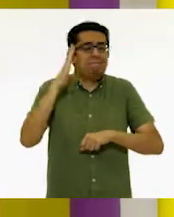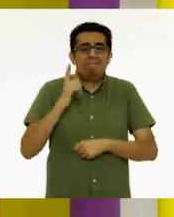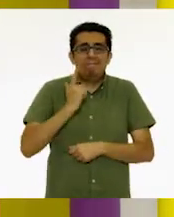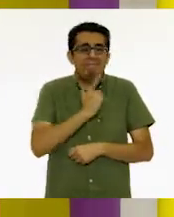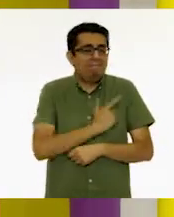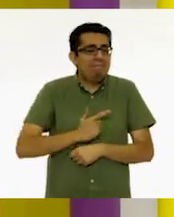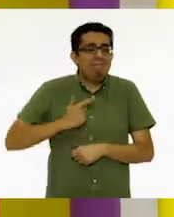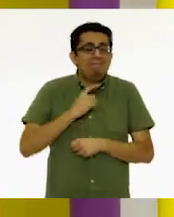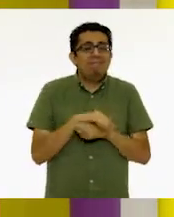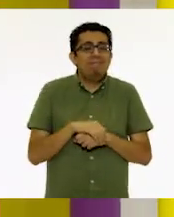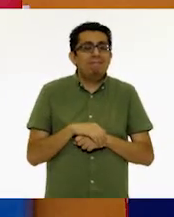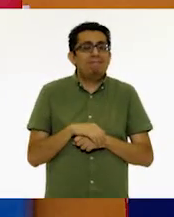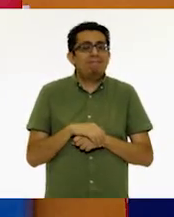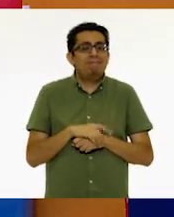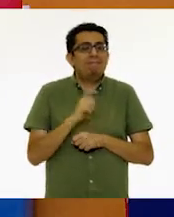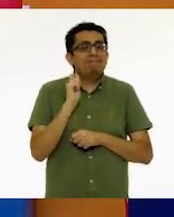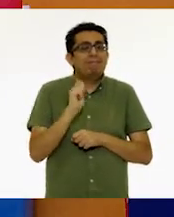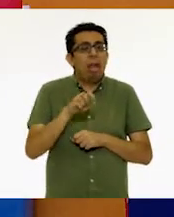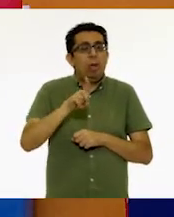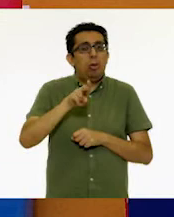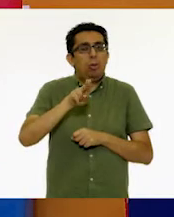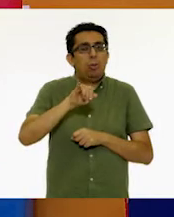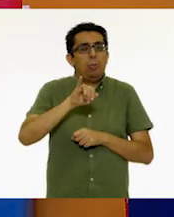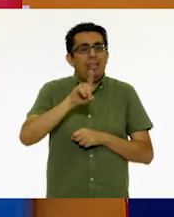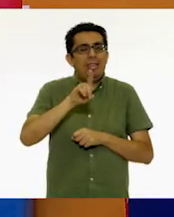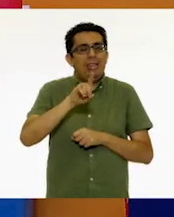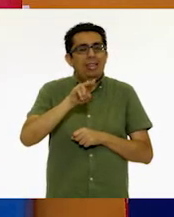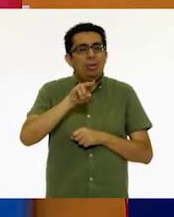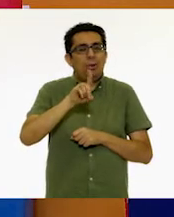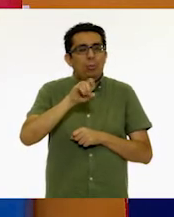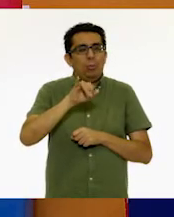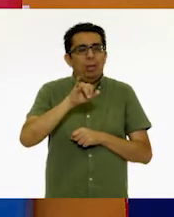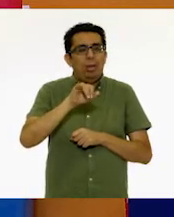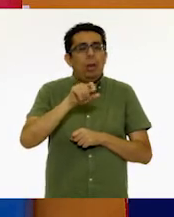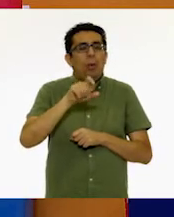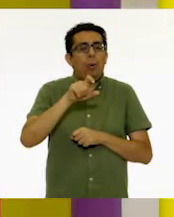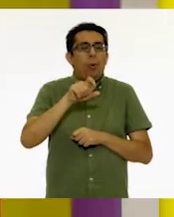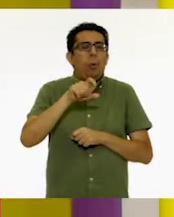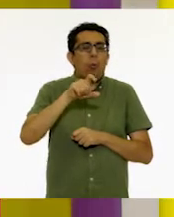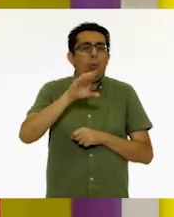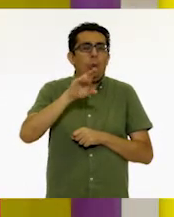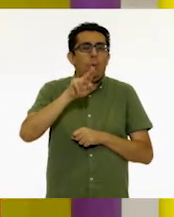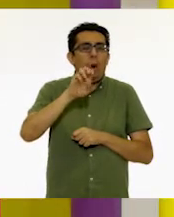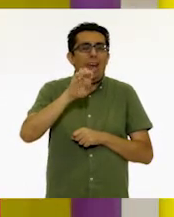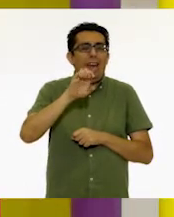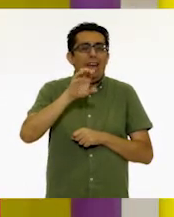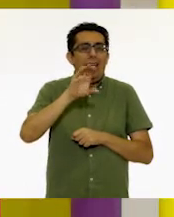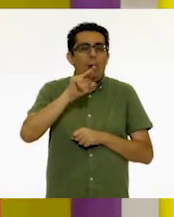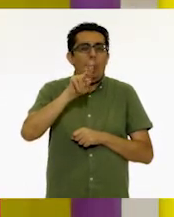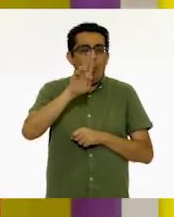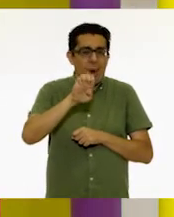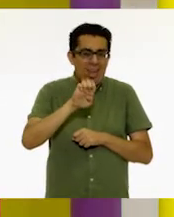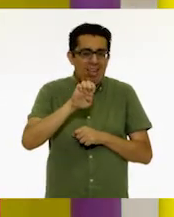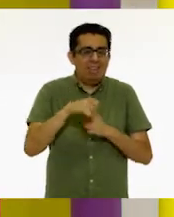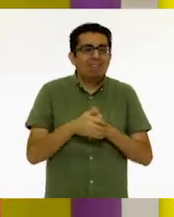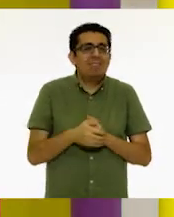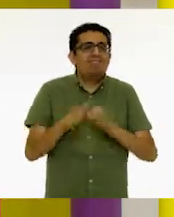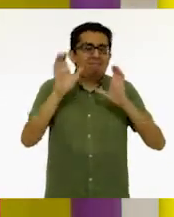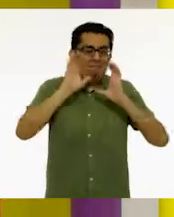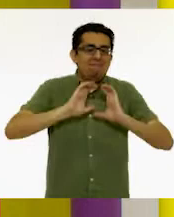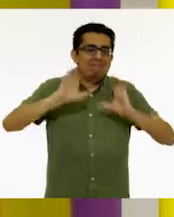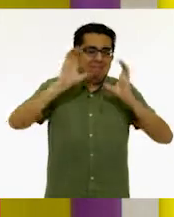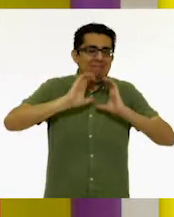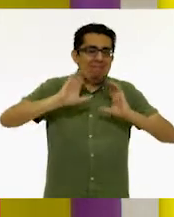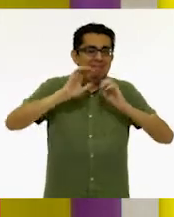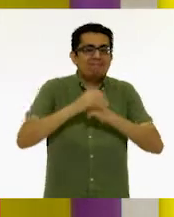como a ninguno. Con el dubidi, dubidi, cue, cue. con el dubidi, dubidi,